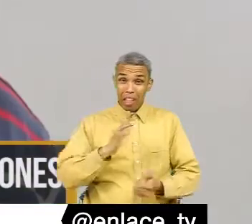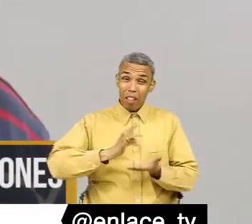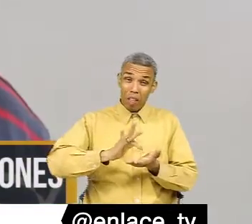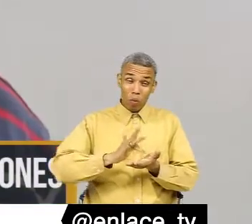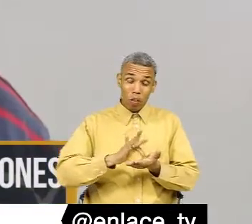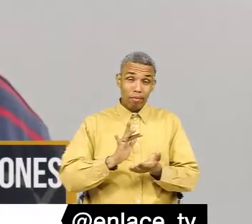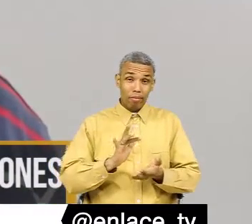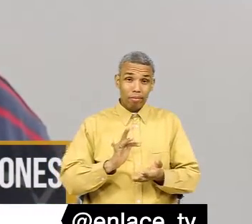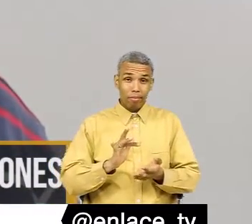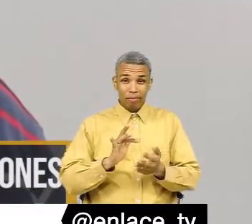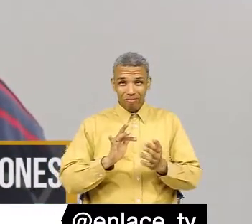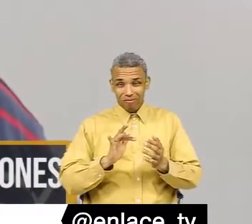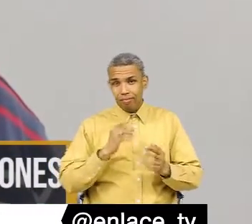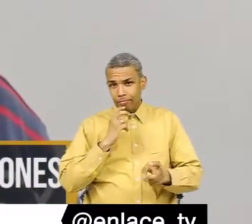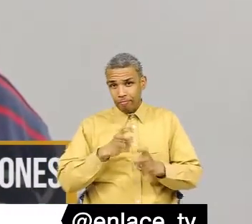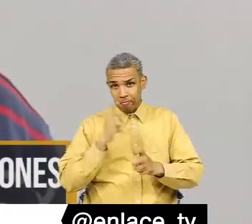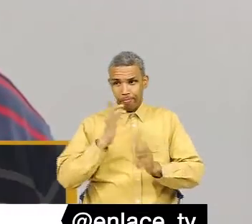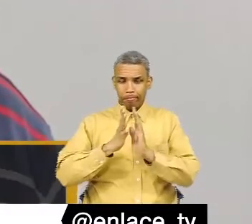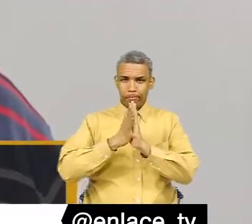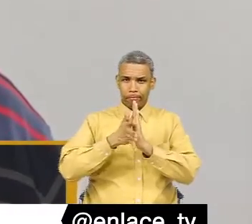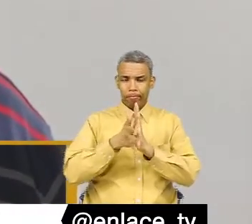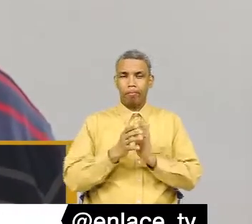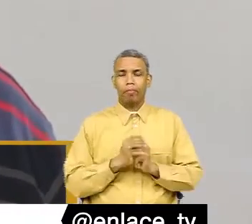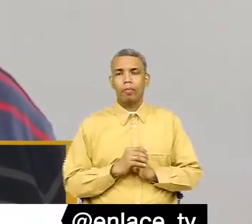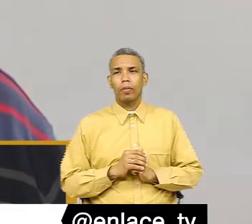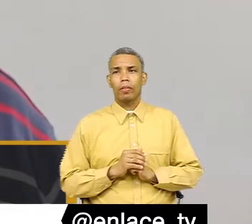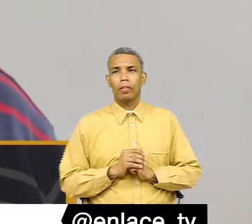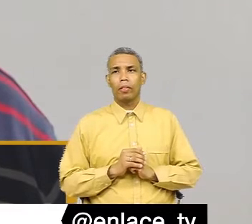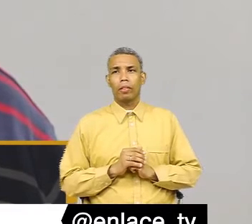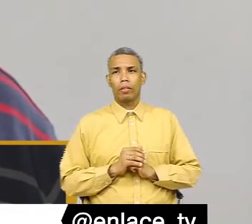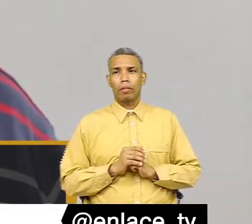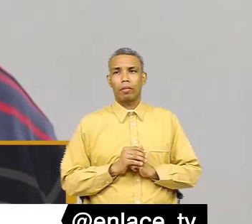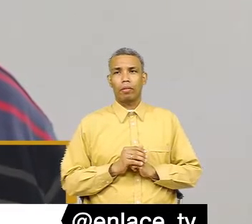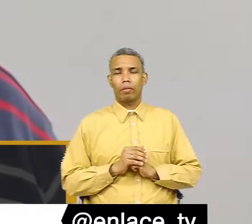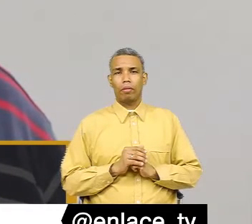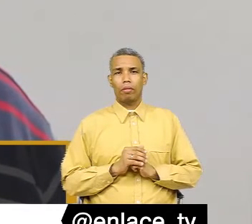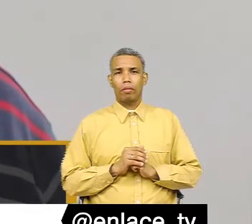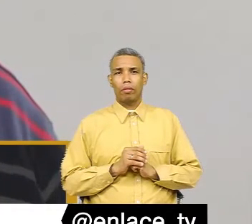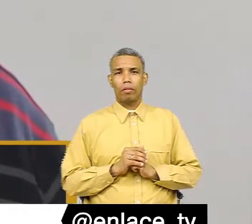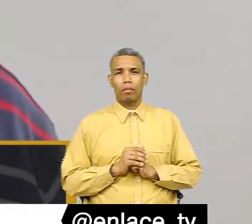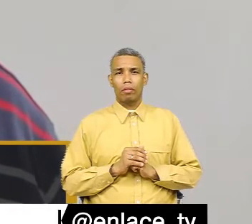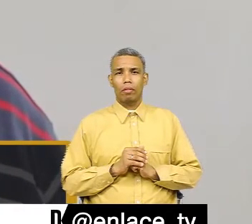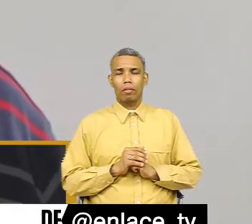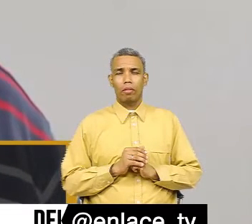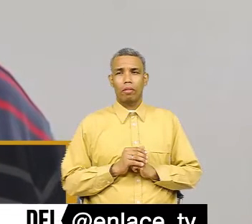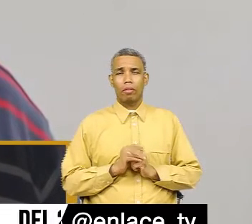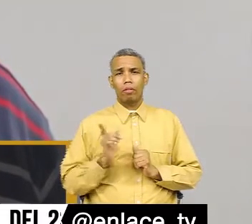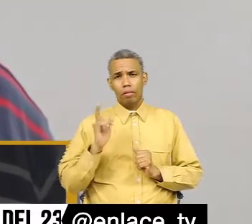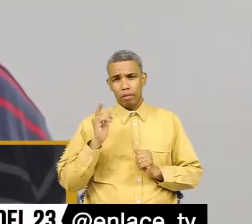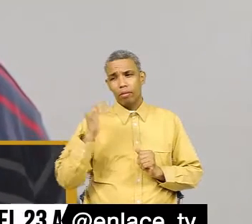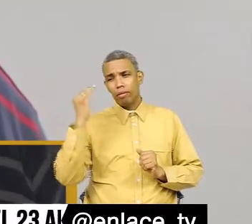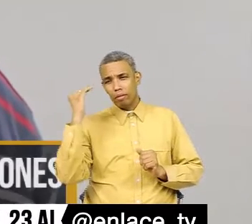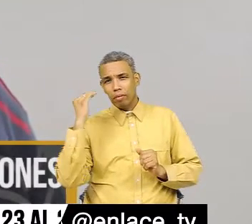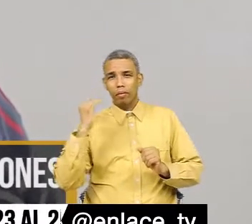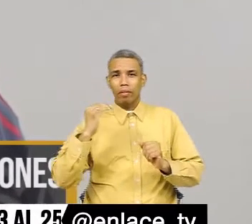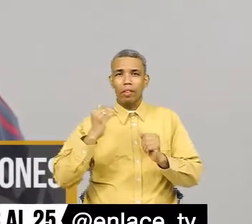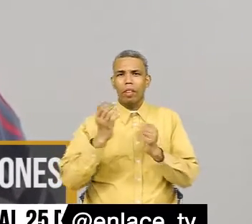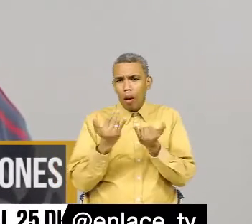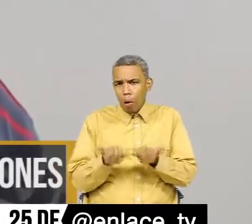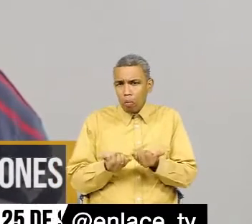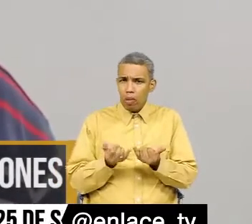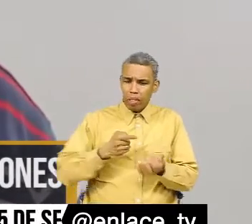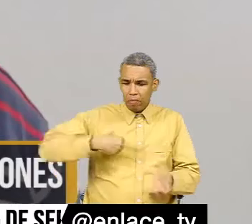manifestaban de los anteriores vendedores que estaba el equipo saneado, la totalidad de las deudas canceladas y,